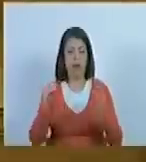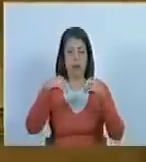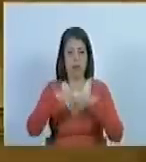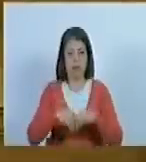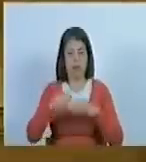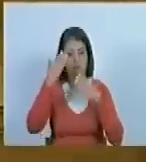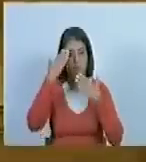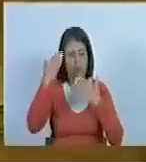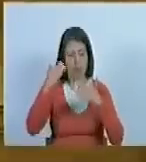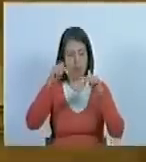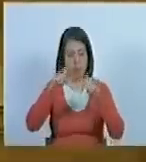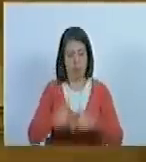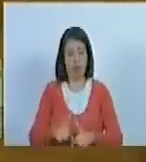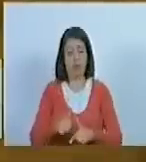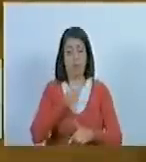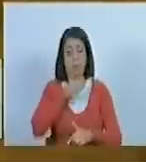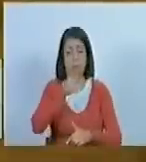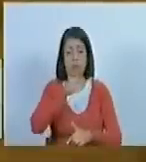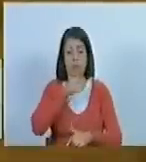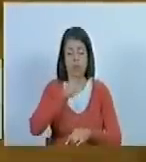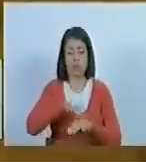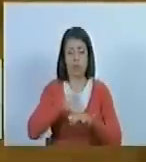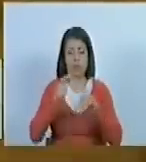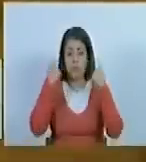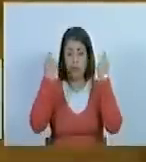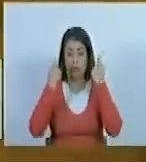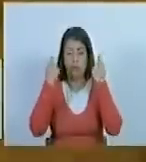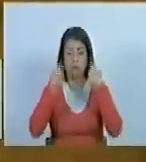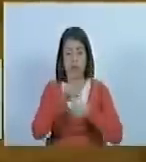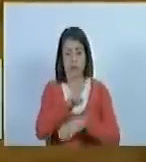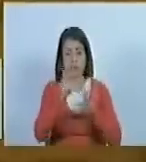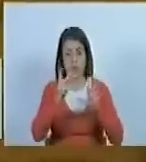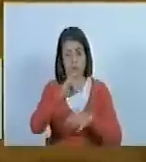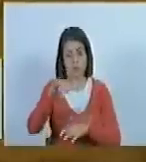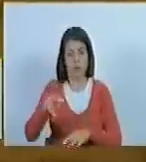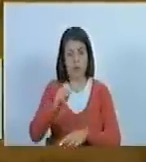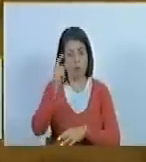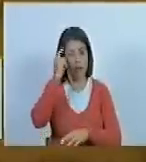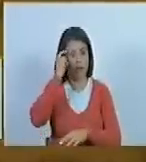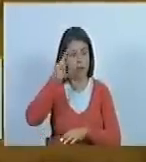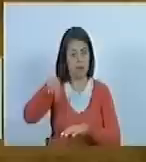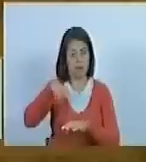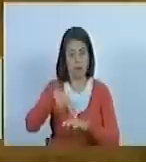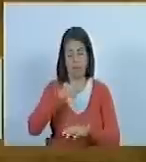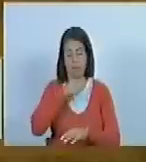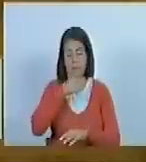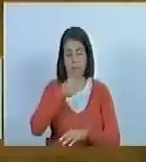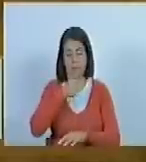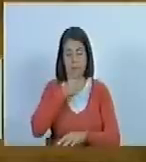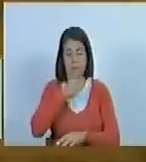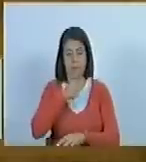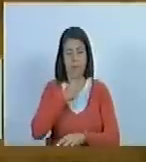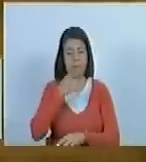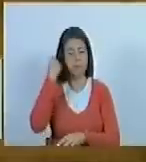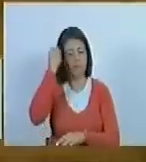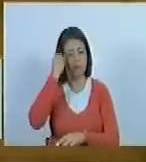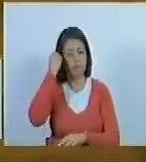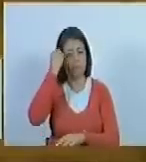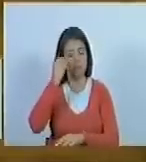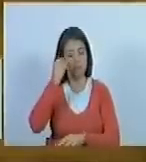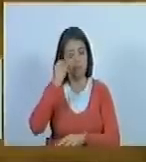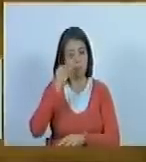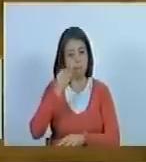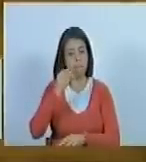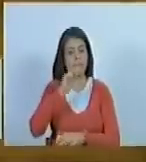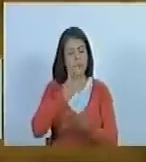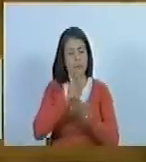acuerdo de salutación a las y los periodistas por celebrarse el 27 de junio, el Día Nacional del Periodista. Considerando que